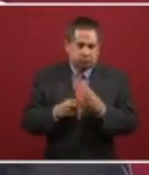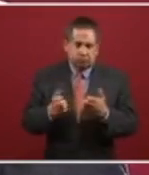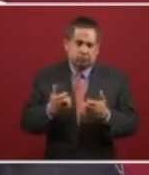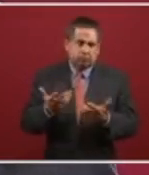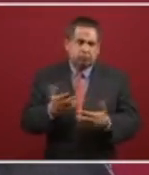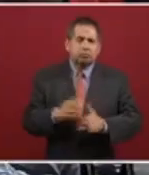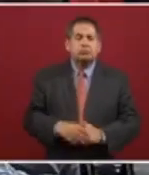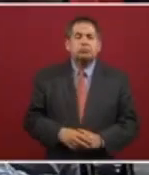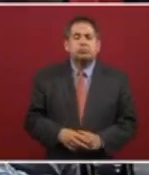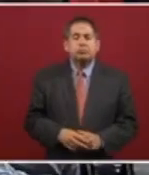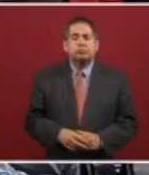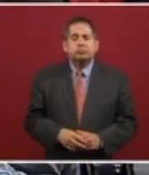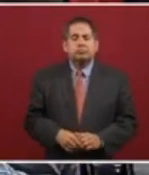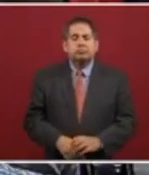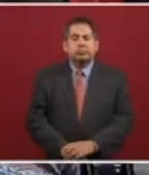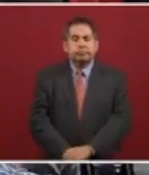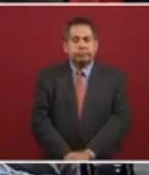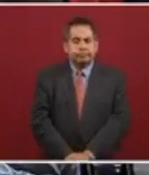haciendo.